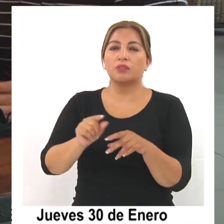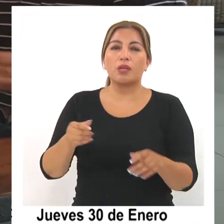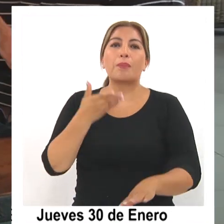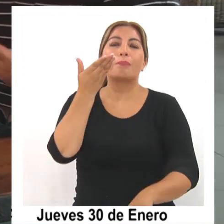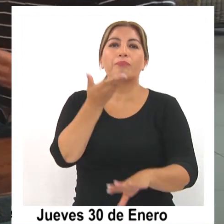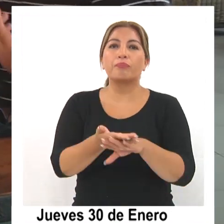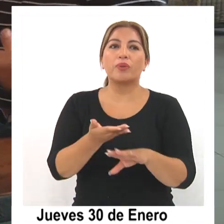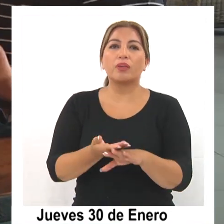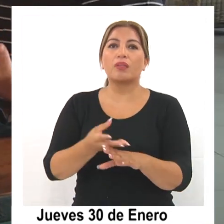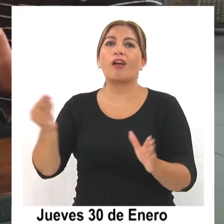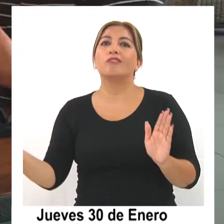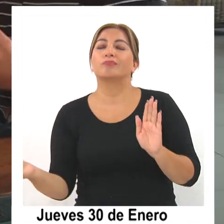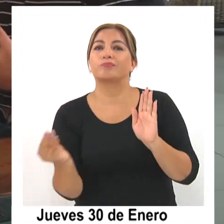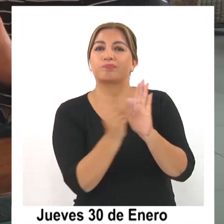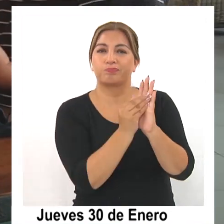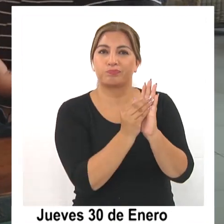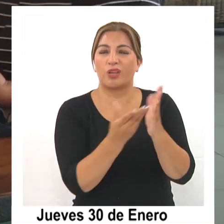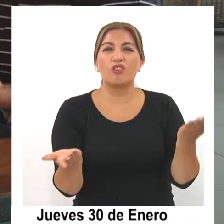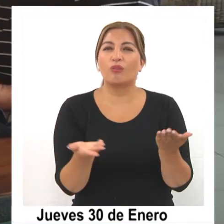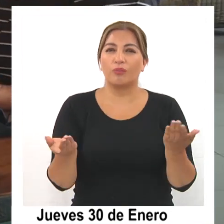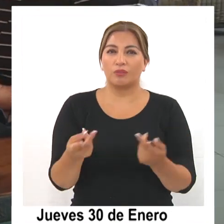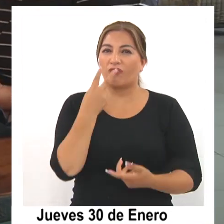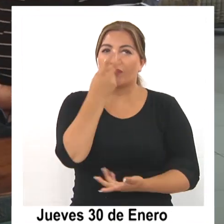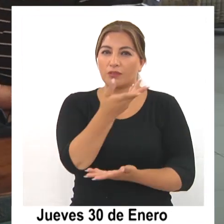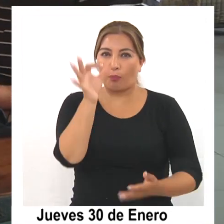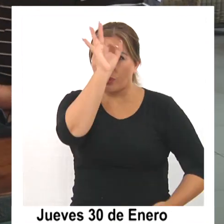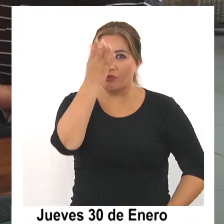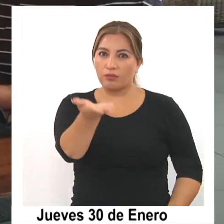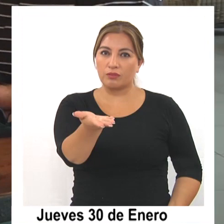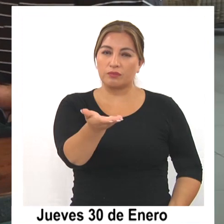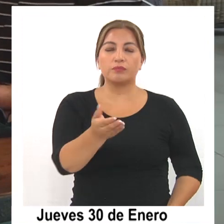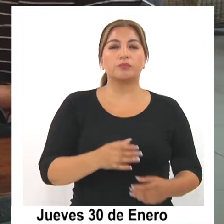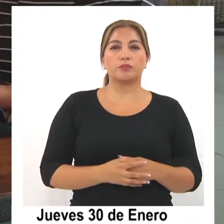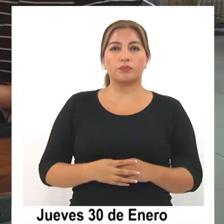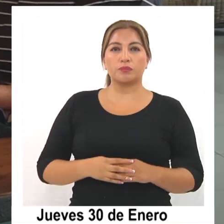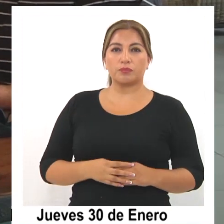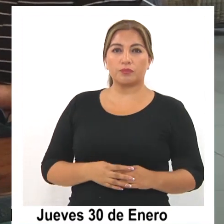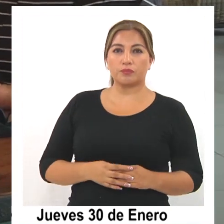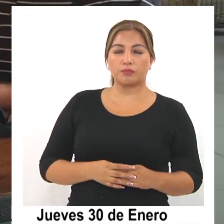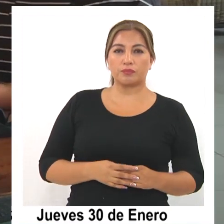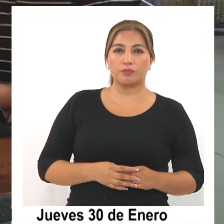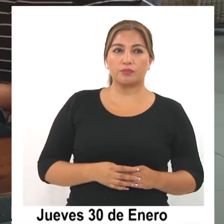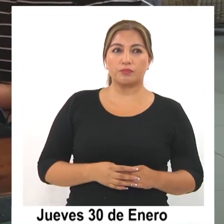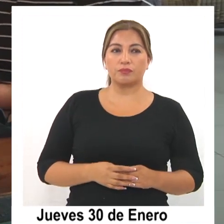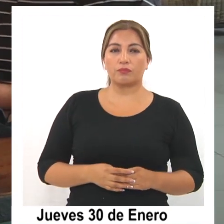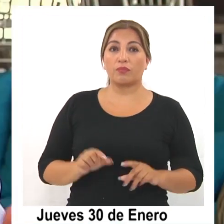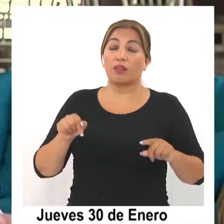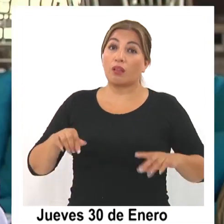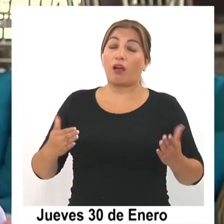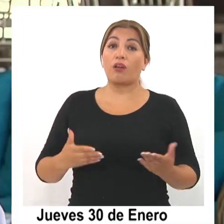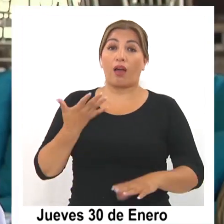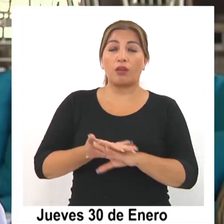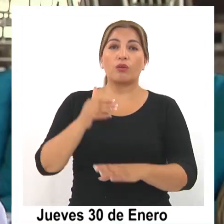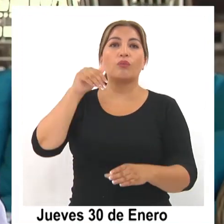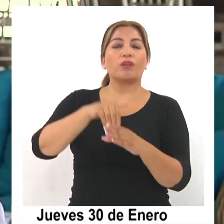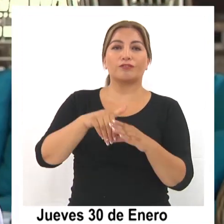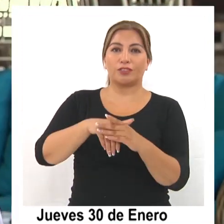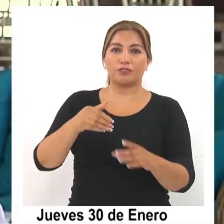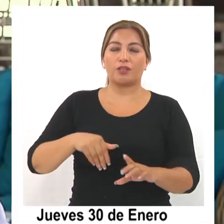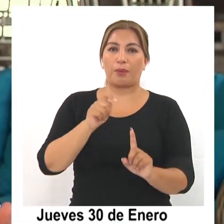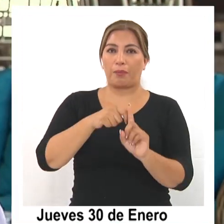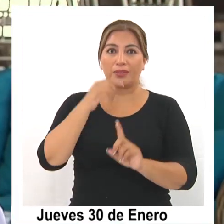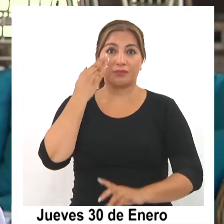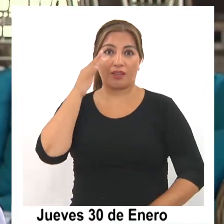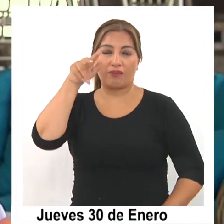están pidiendo ser incluidos dentro de esto ¿Cómo lo ve eso? A ver, en la eventualidad claro hay una votación de entrada